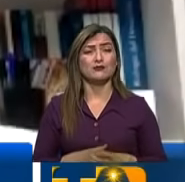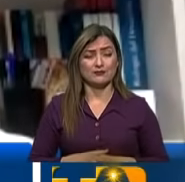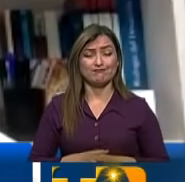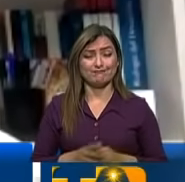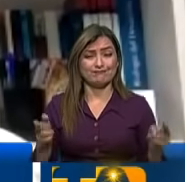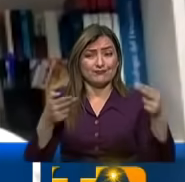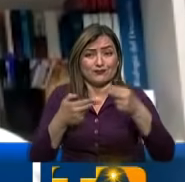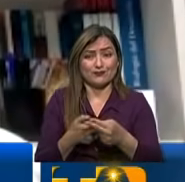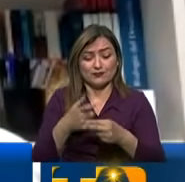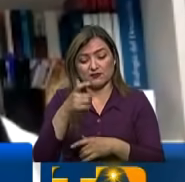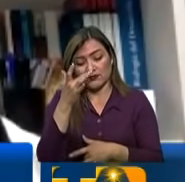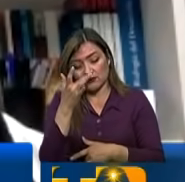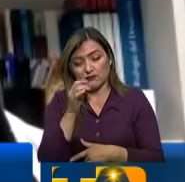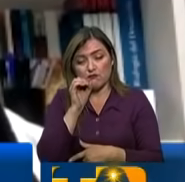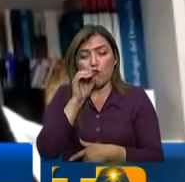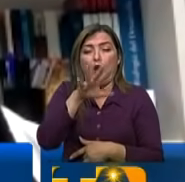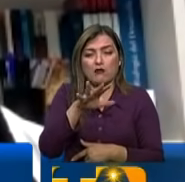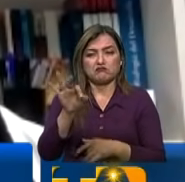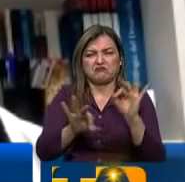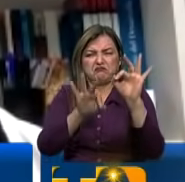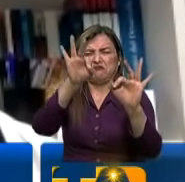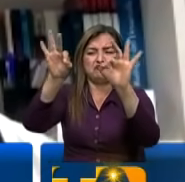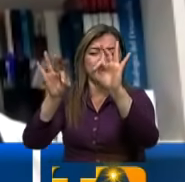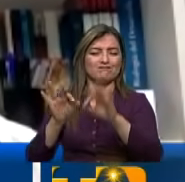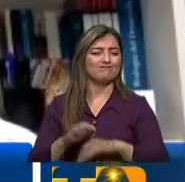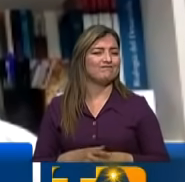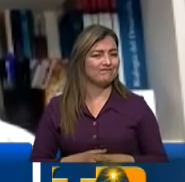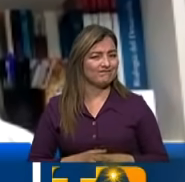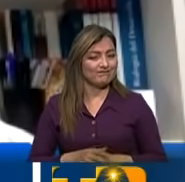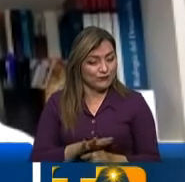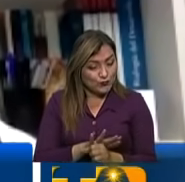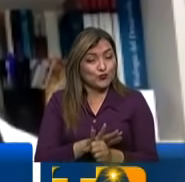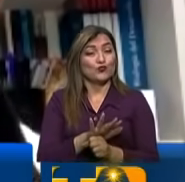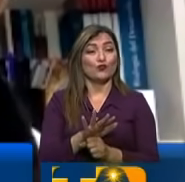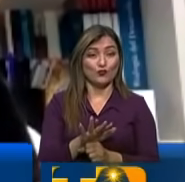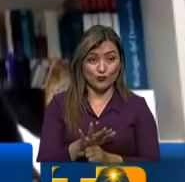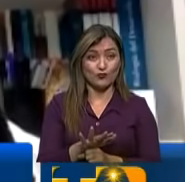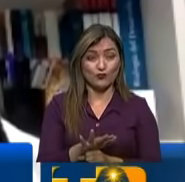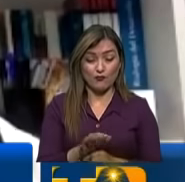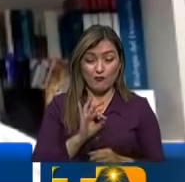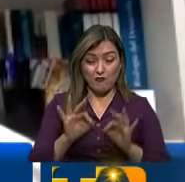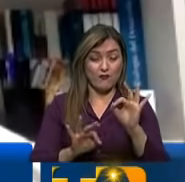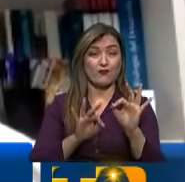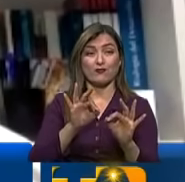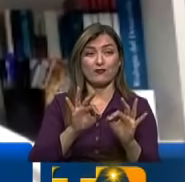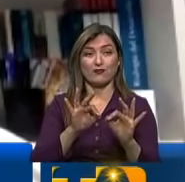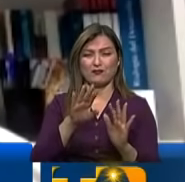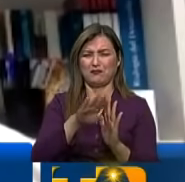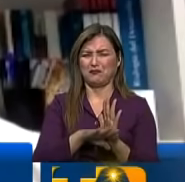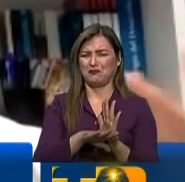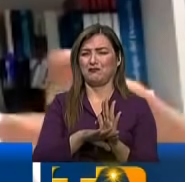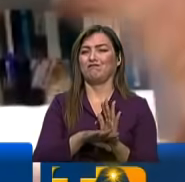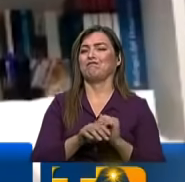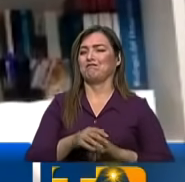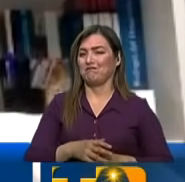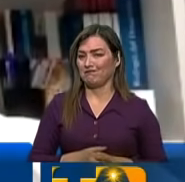en la habitación donde había un paciente infeccioso. El coronavirus, aunque nos pueda parecer que era muy contagioso, no lo era.